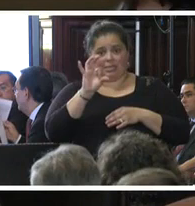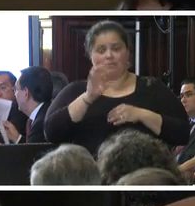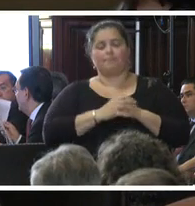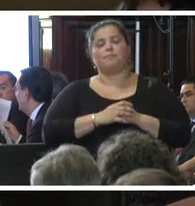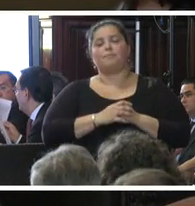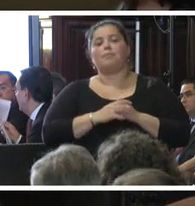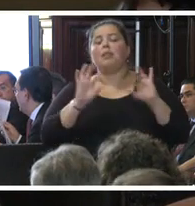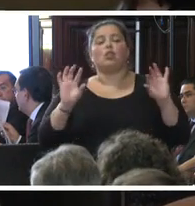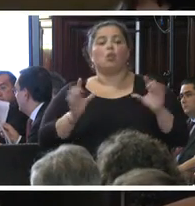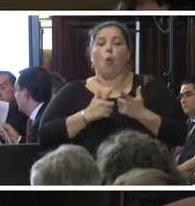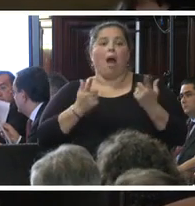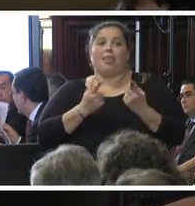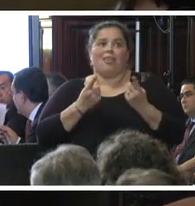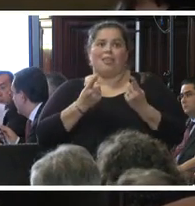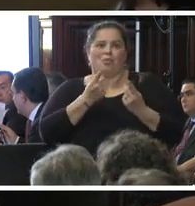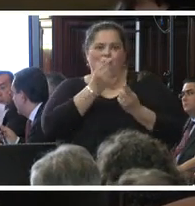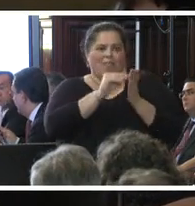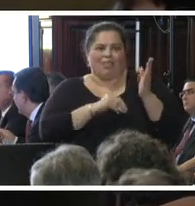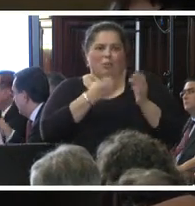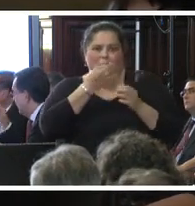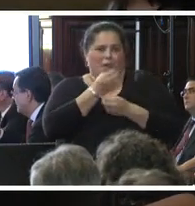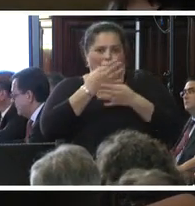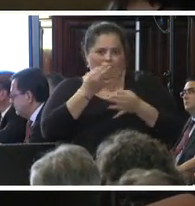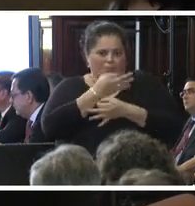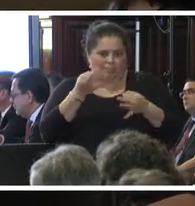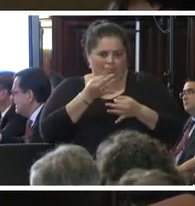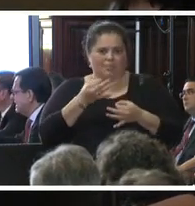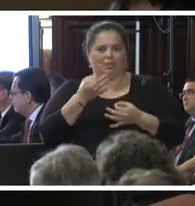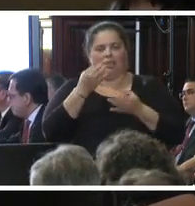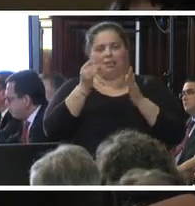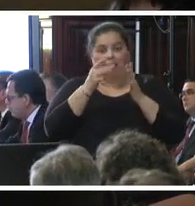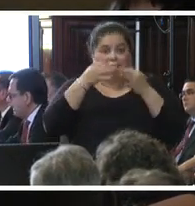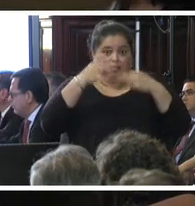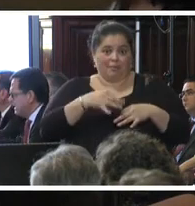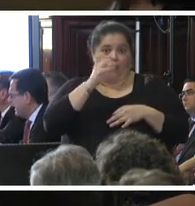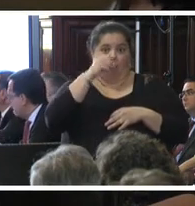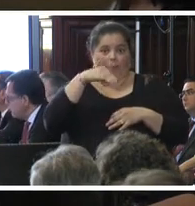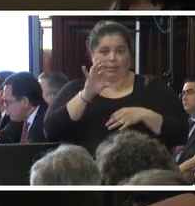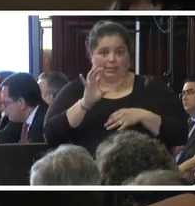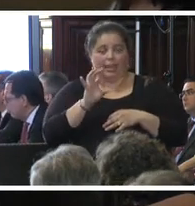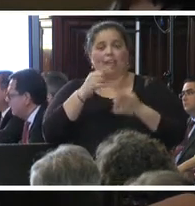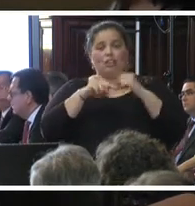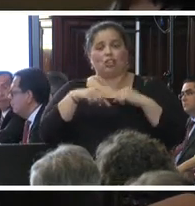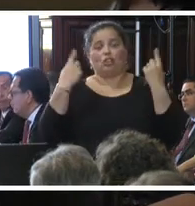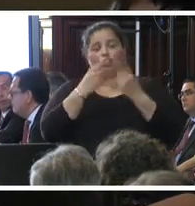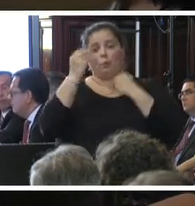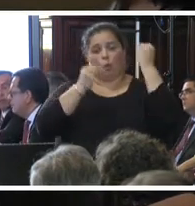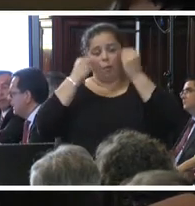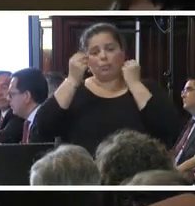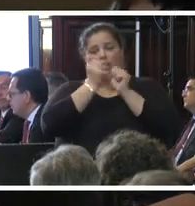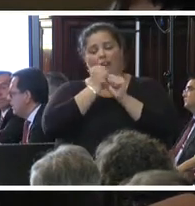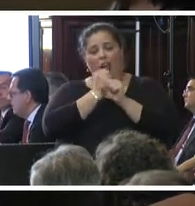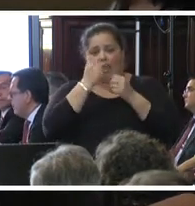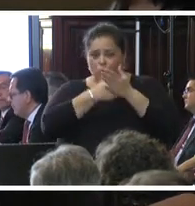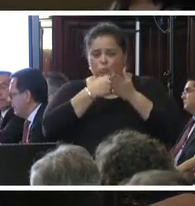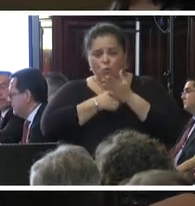parece, fuente más precisa que esta misma. Entonces, sí estamos muy preocupados y trabajando muy duro en un problema muy